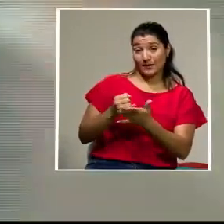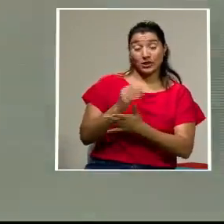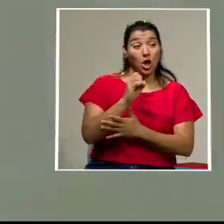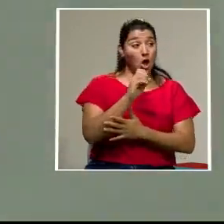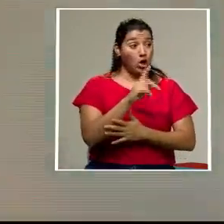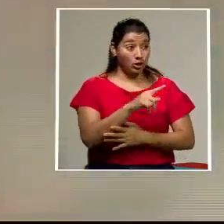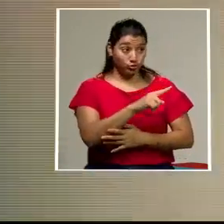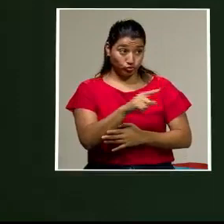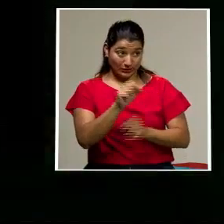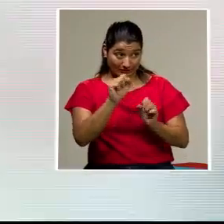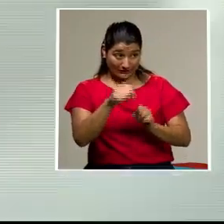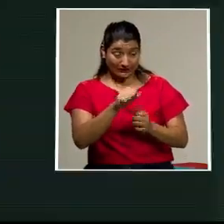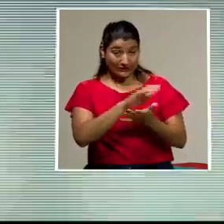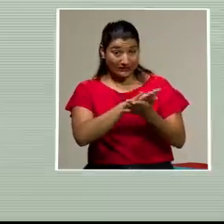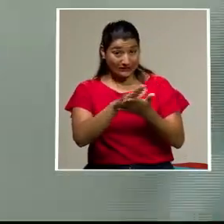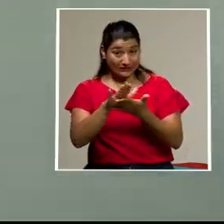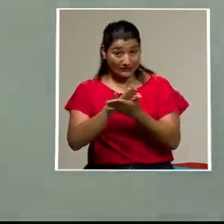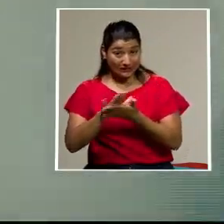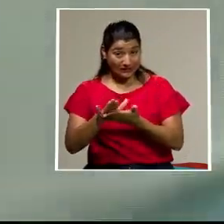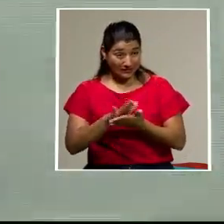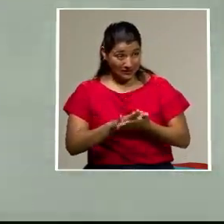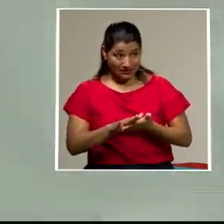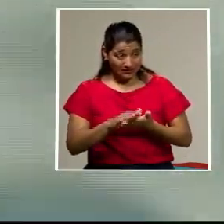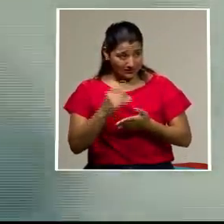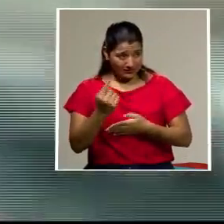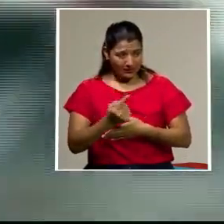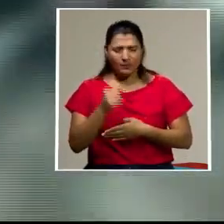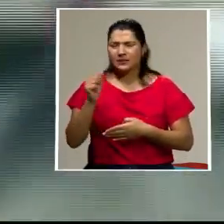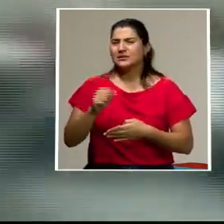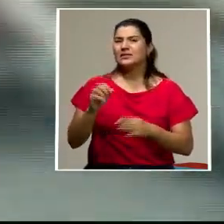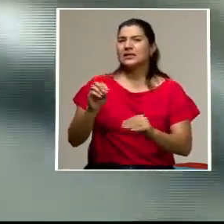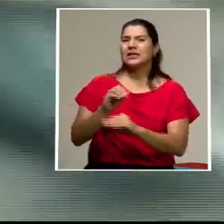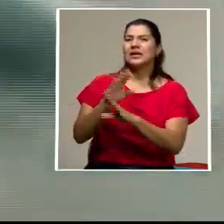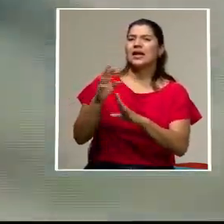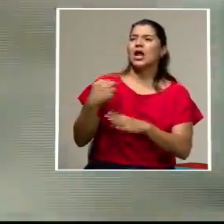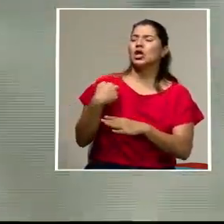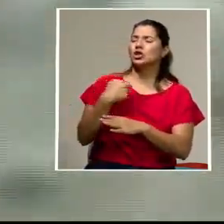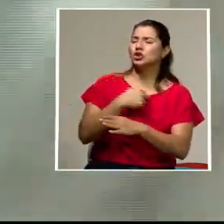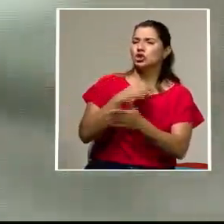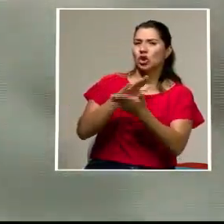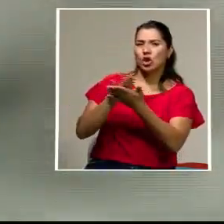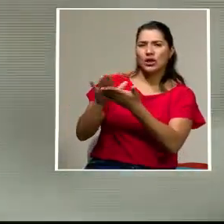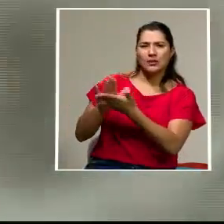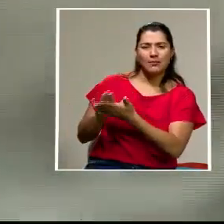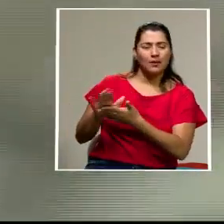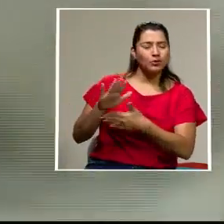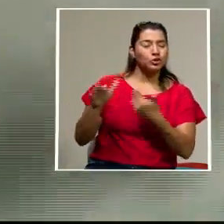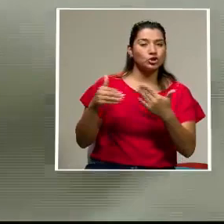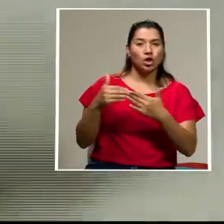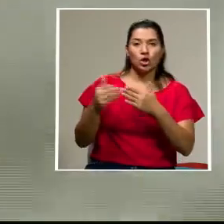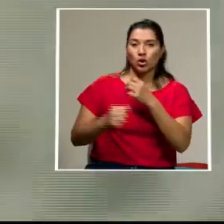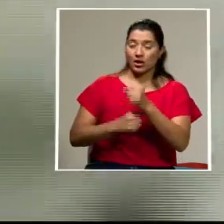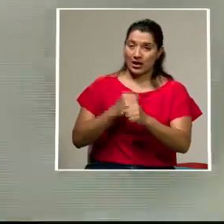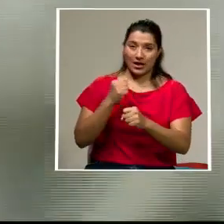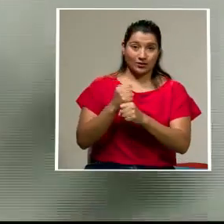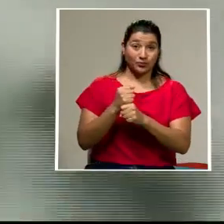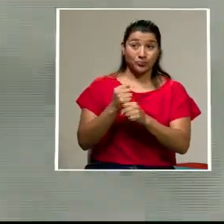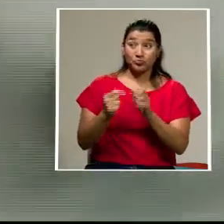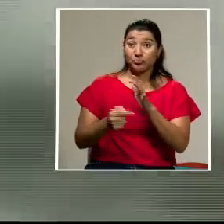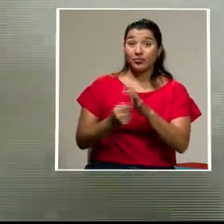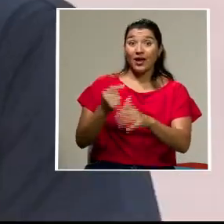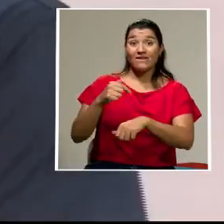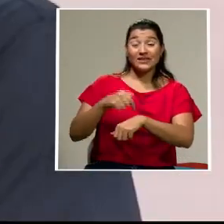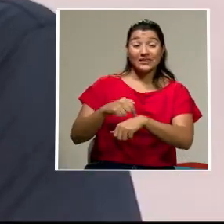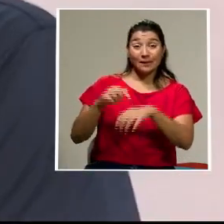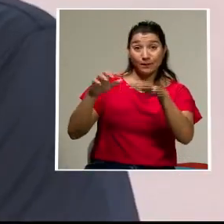hace limpieza constante durante estos tiempos? Sí, claro, nosotros pasamos limpiando tragantes y pozos durante todo el año. Aún en época de invierno